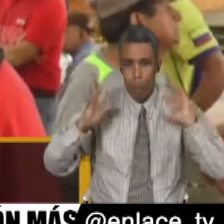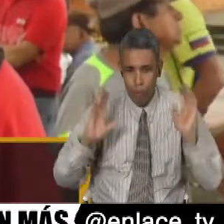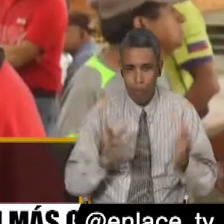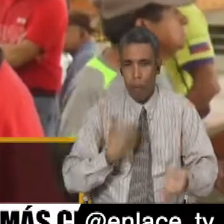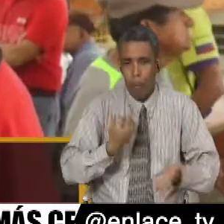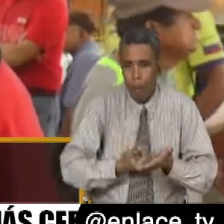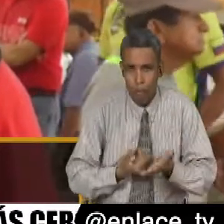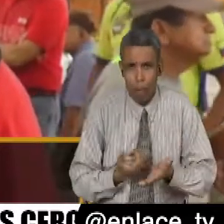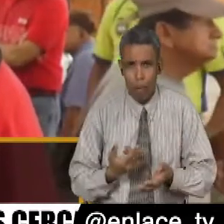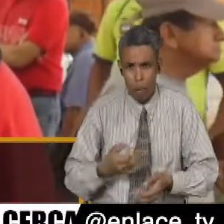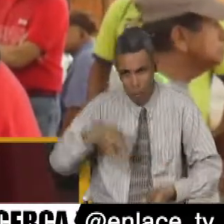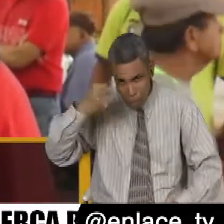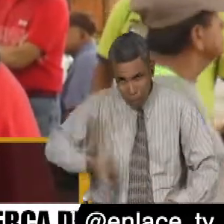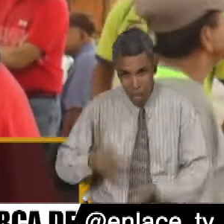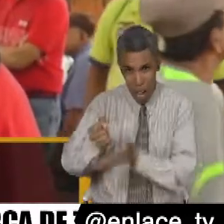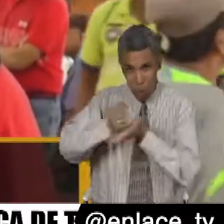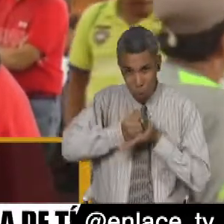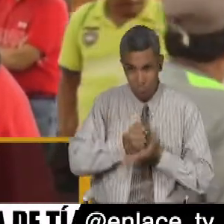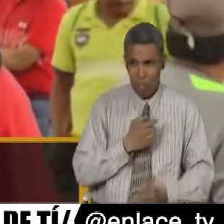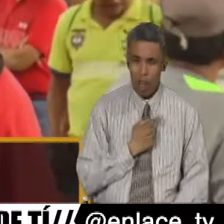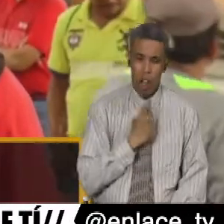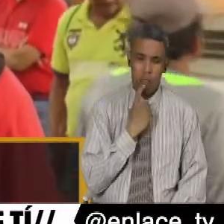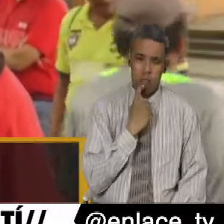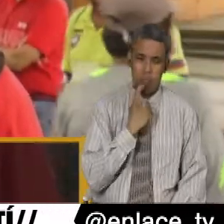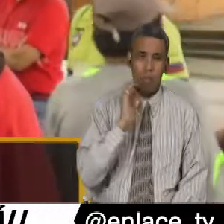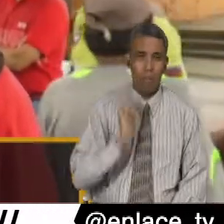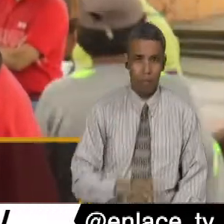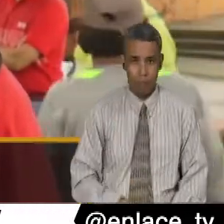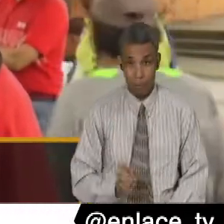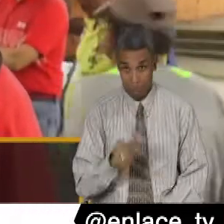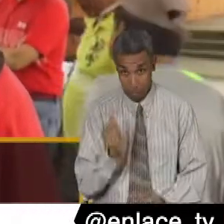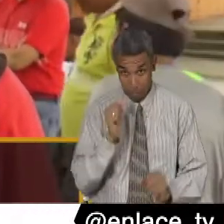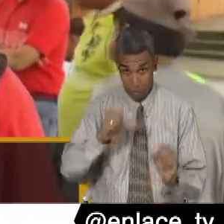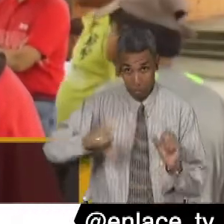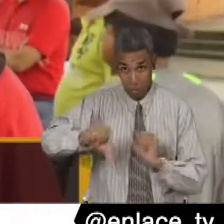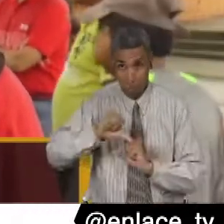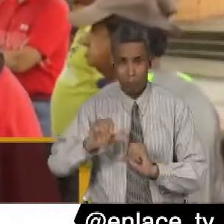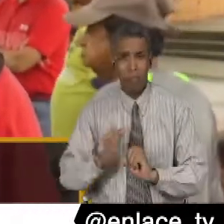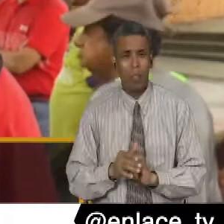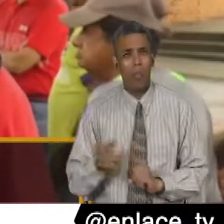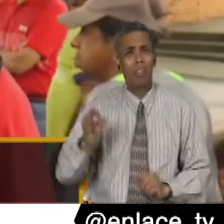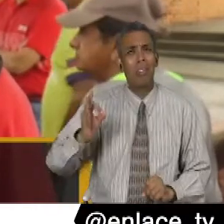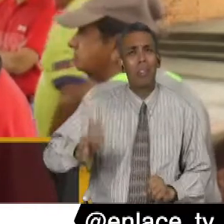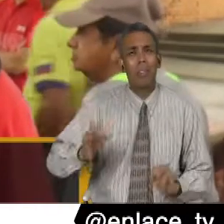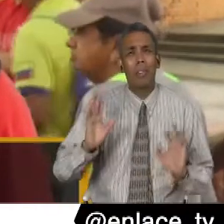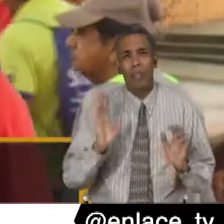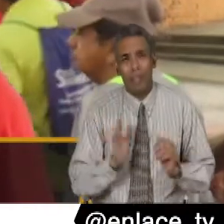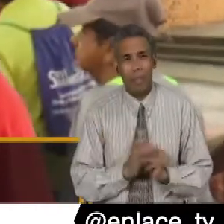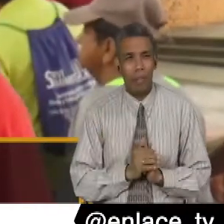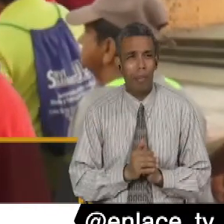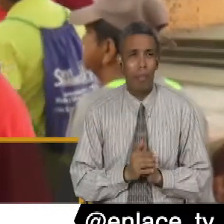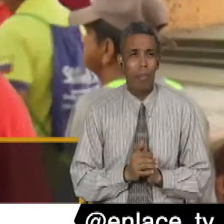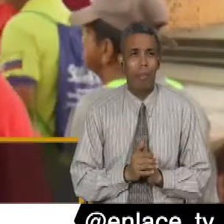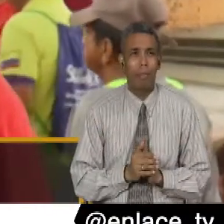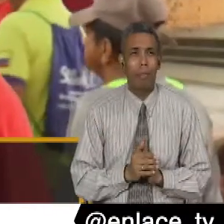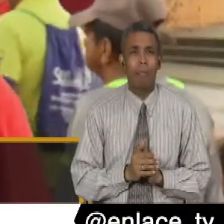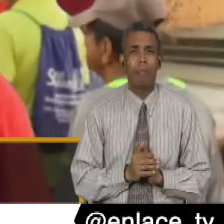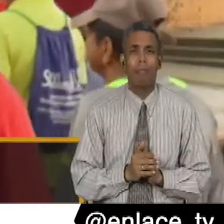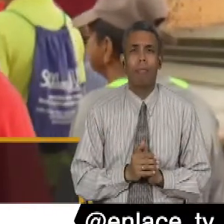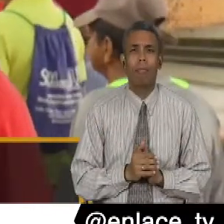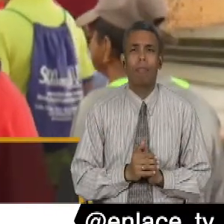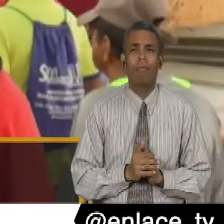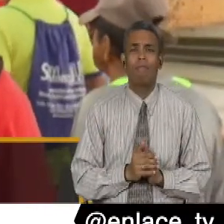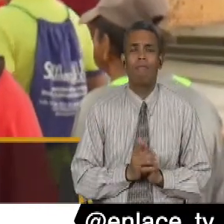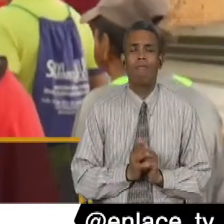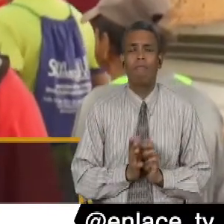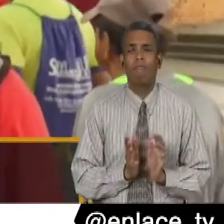porque es que se está es a toda hora se espera es para última hora hacer el puesto de mando unificado en la